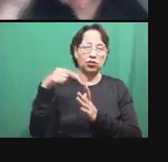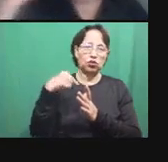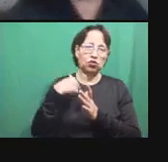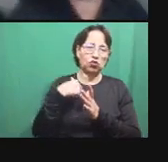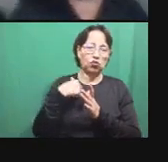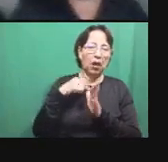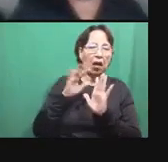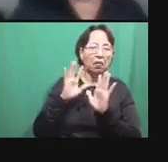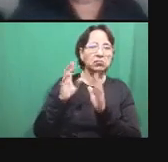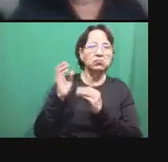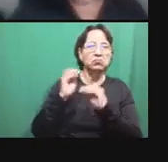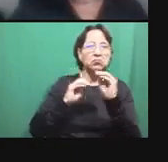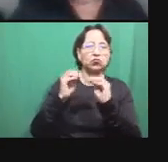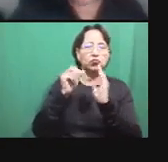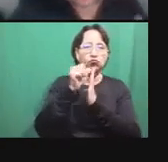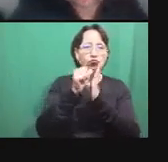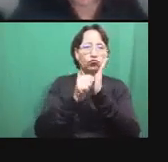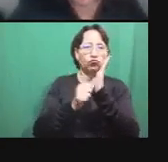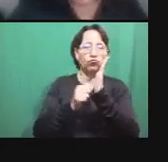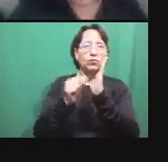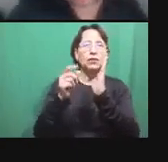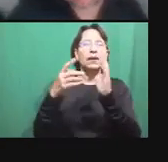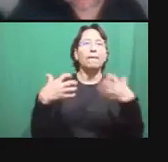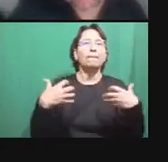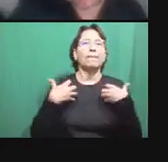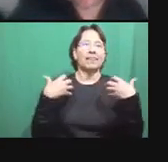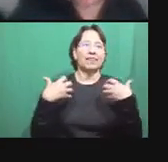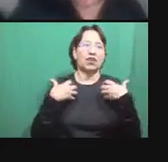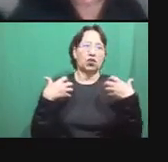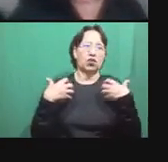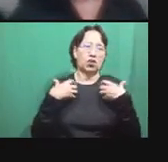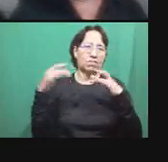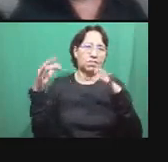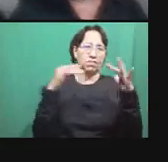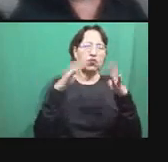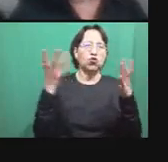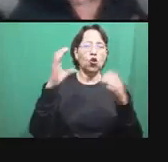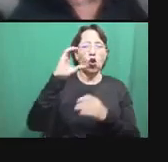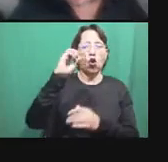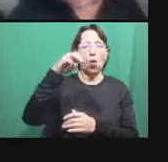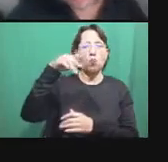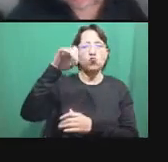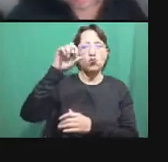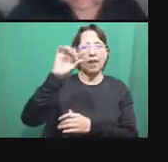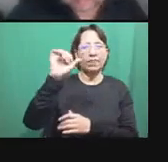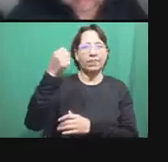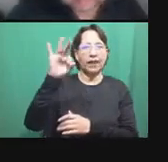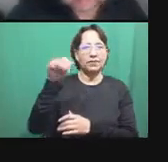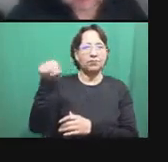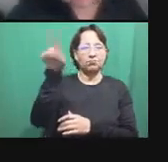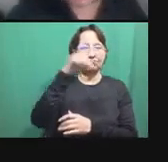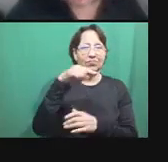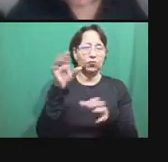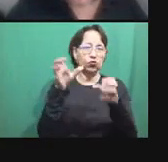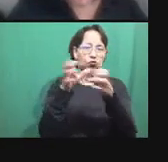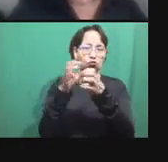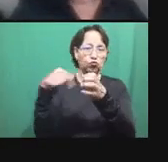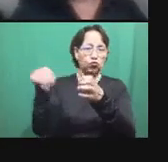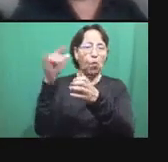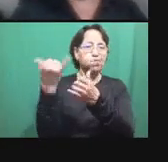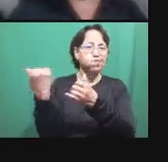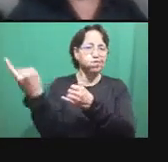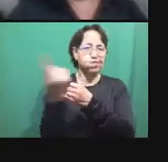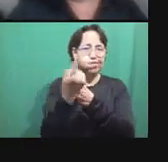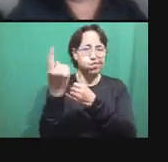del programa de víctimas del conflicto, específicamente en la Comuna 13 con las personas que allí estábamos. Posterior a